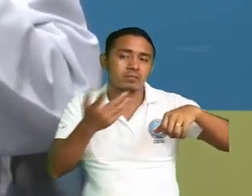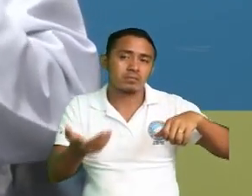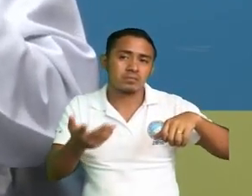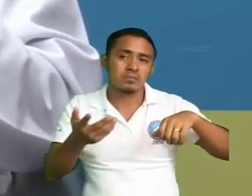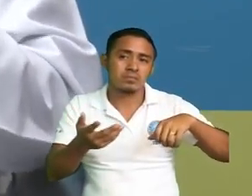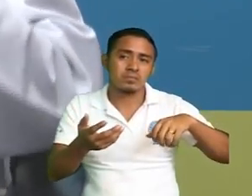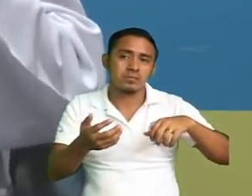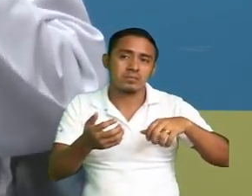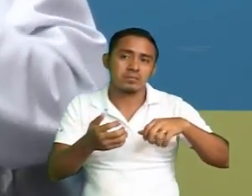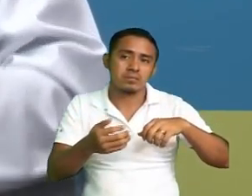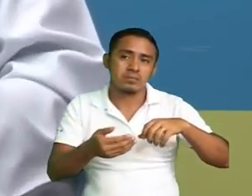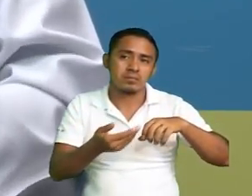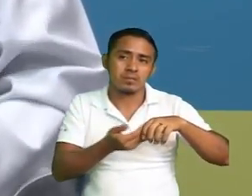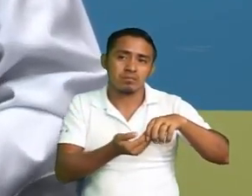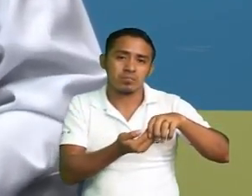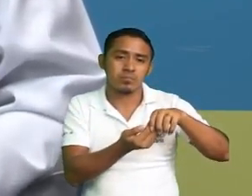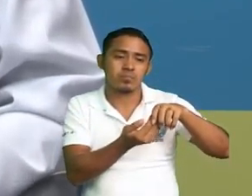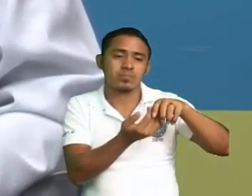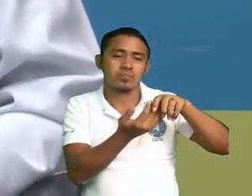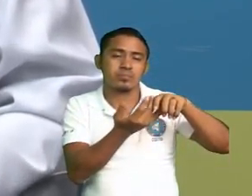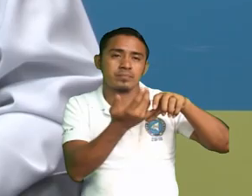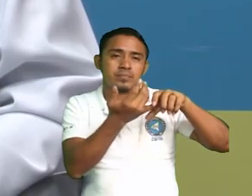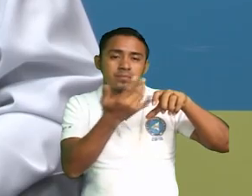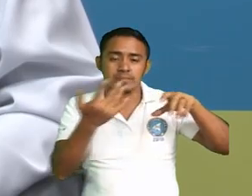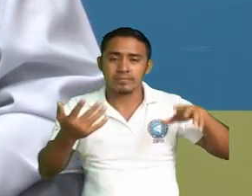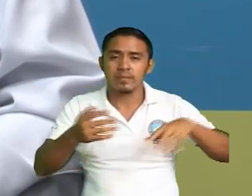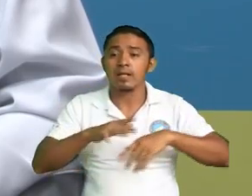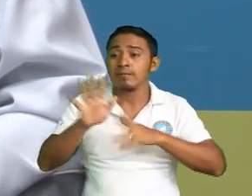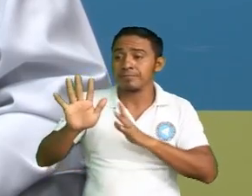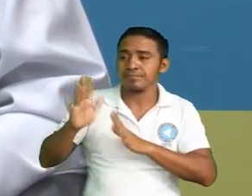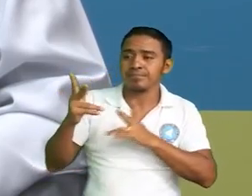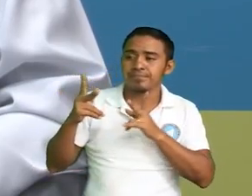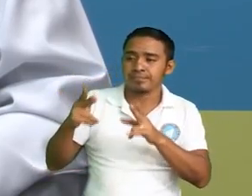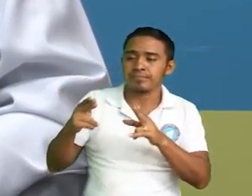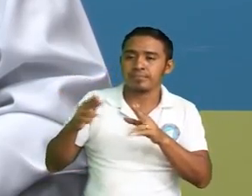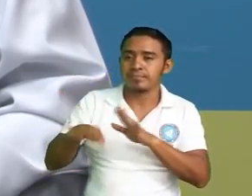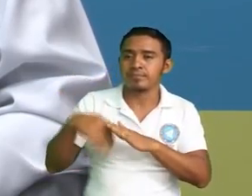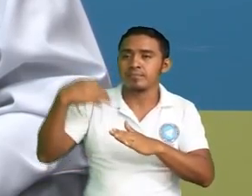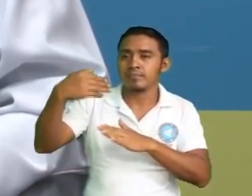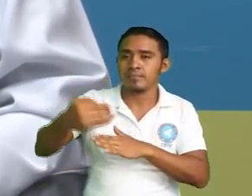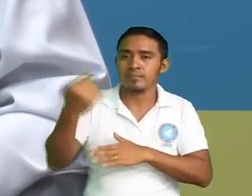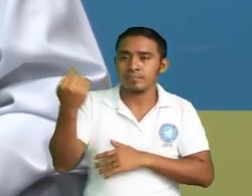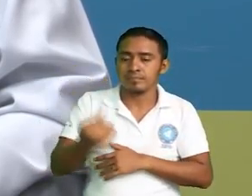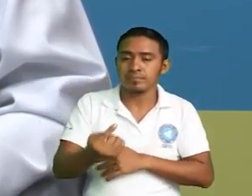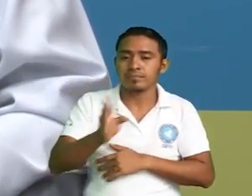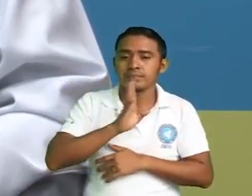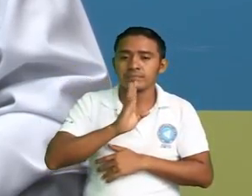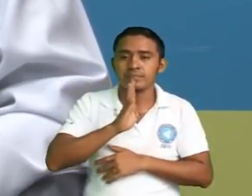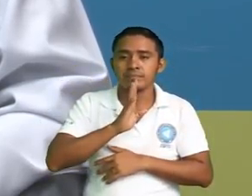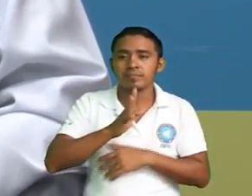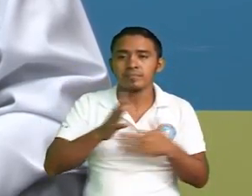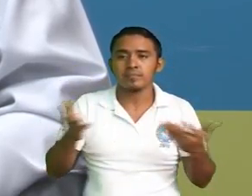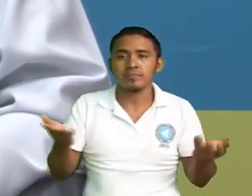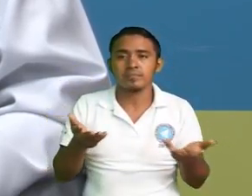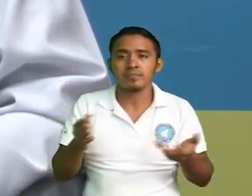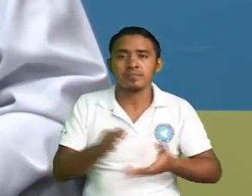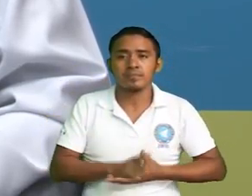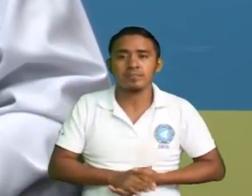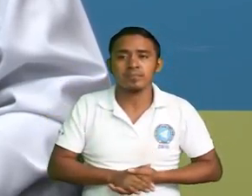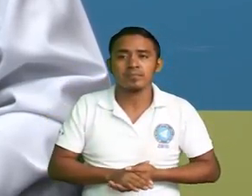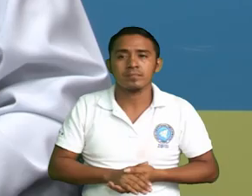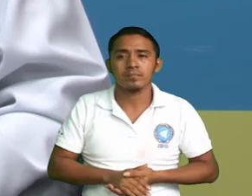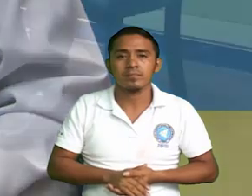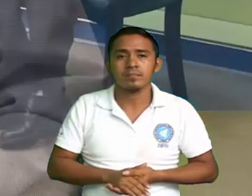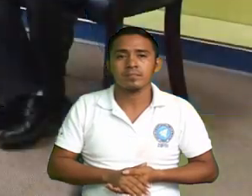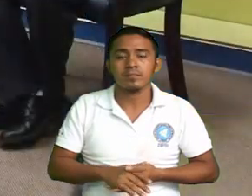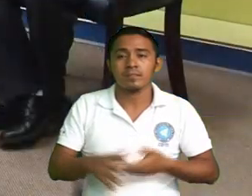esos volquetes de cera. Ok, doctor, nos vamos a una pausa. Cuando regresemos vamos a estar hablando sobre